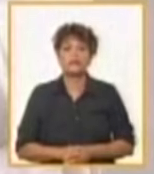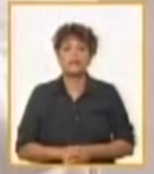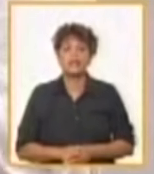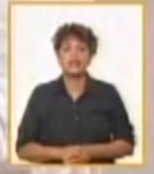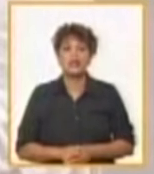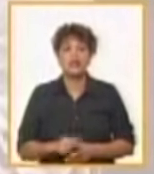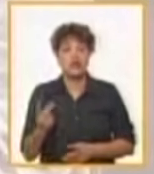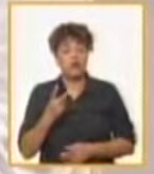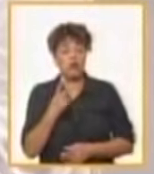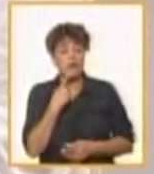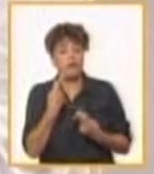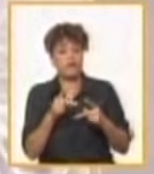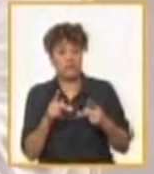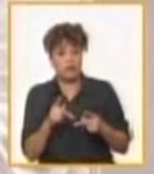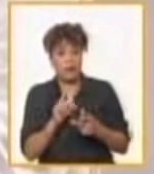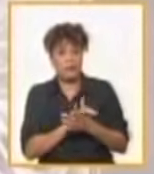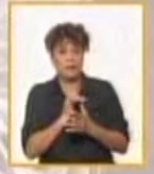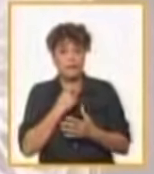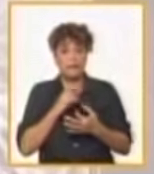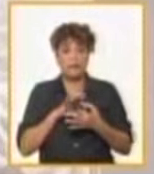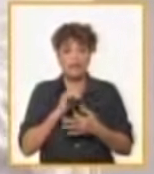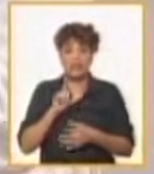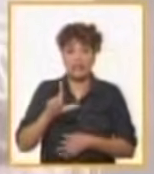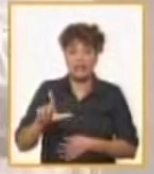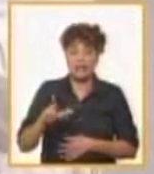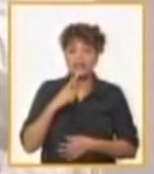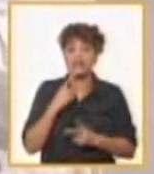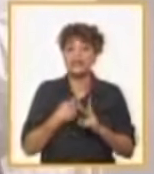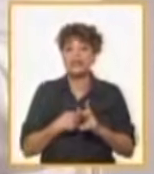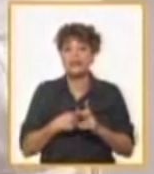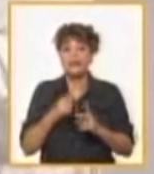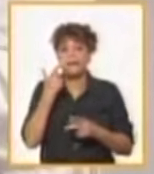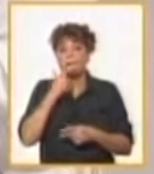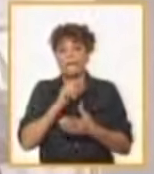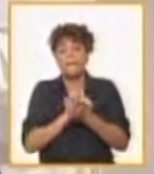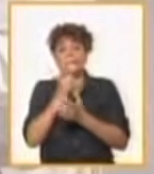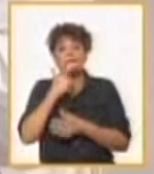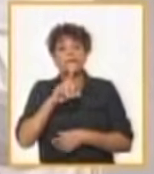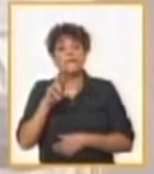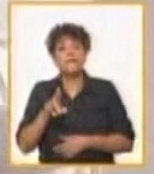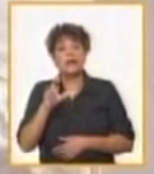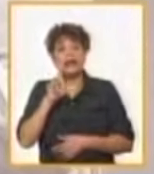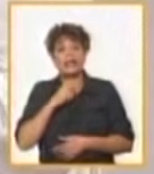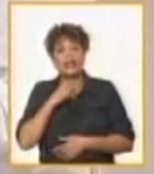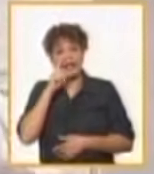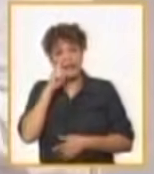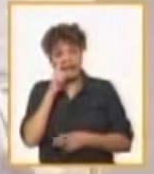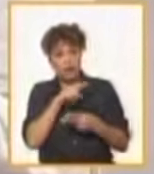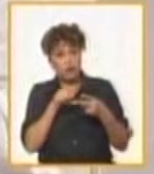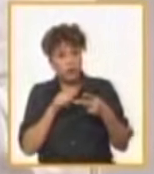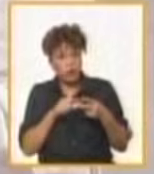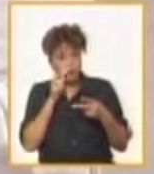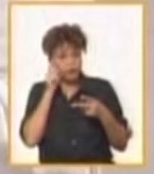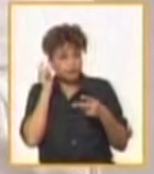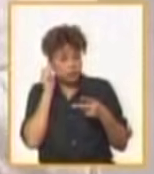perfectamente ese contexto. Pero hoy me llama más la